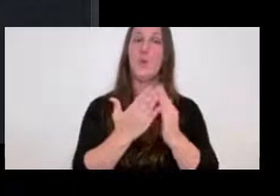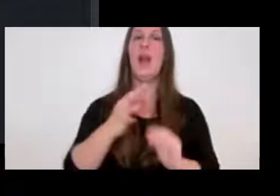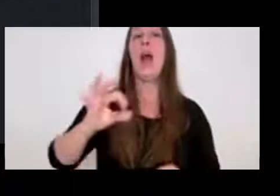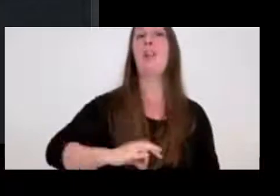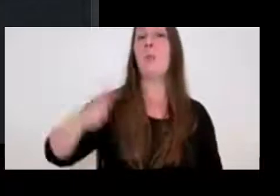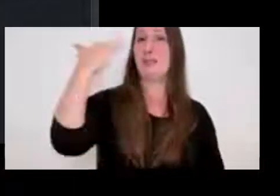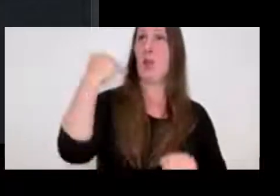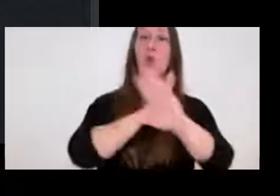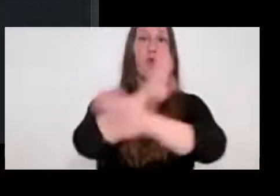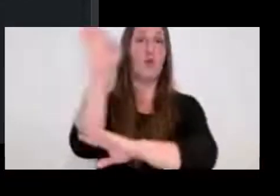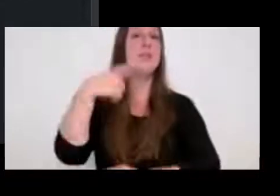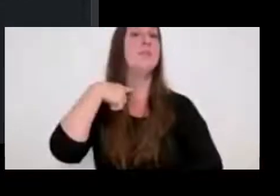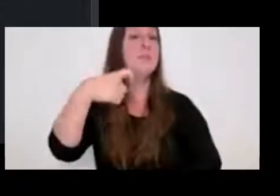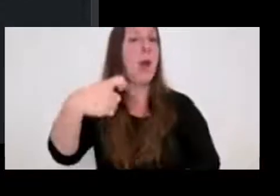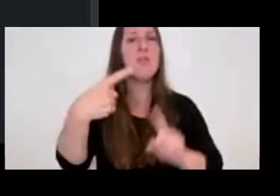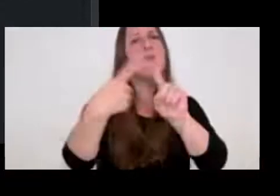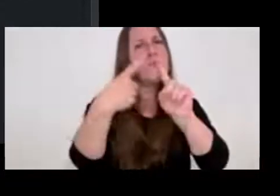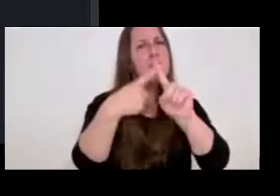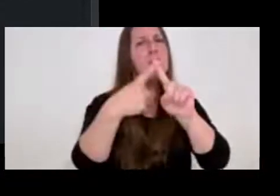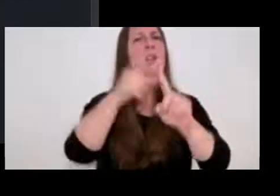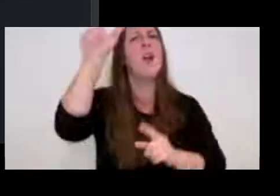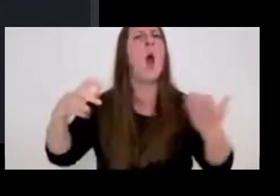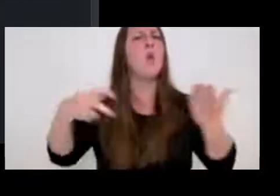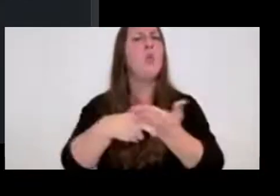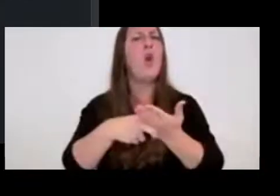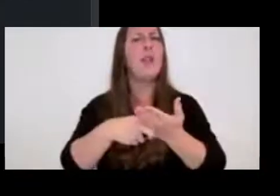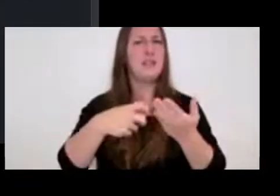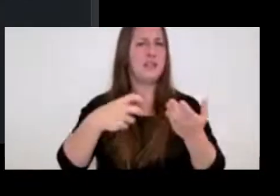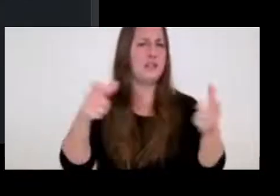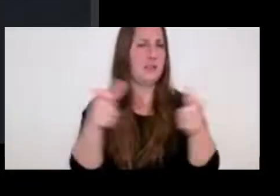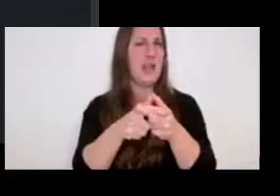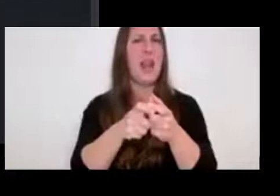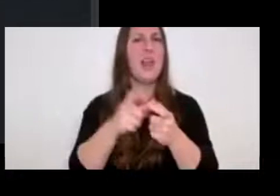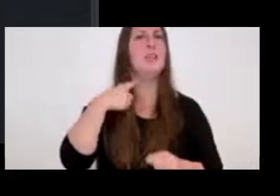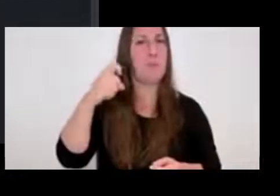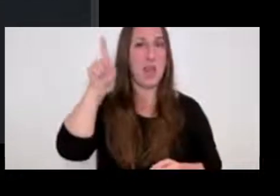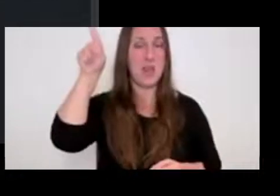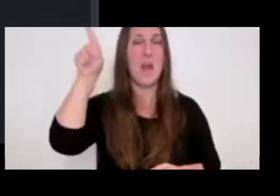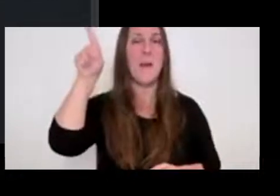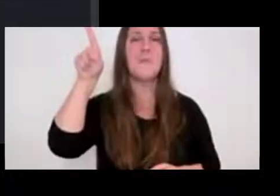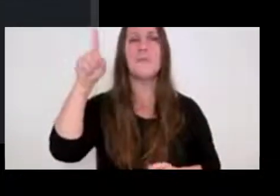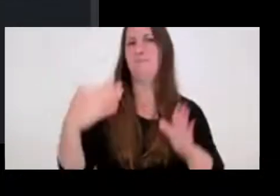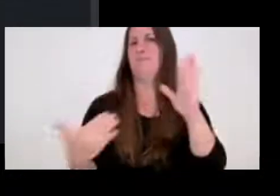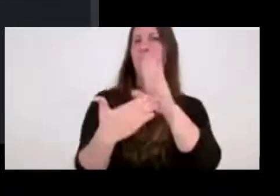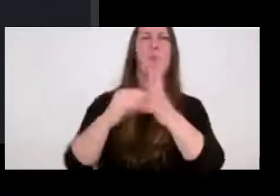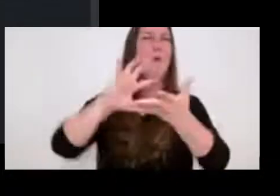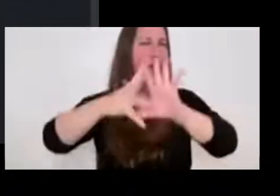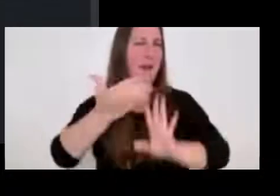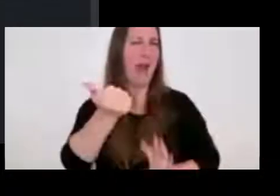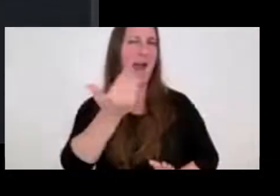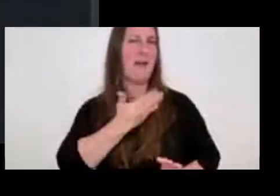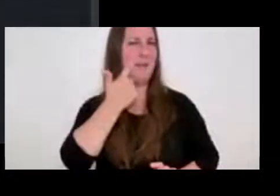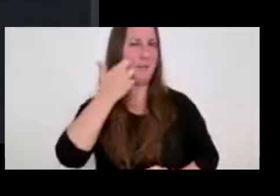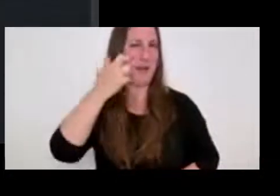España, conectándome con auditores fiscales del Estado, digamos, los que trabajan, digamos, en lo que sería la FIP, ¿no?